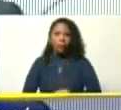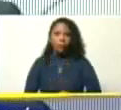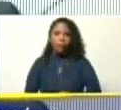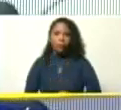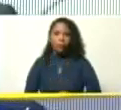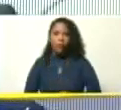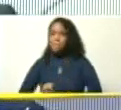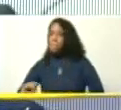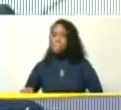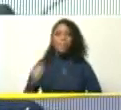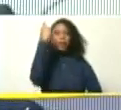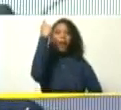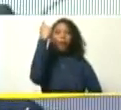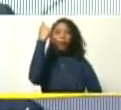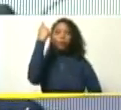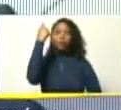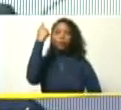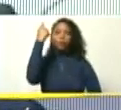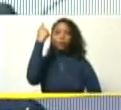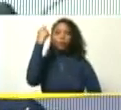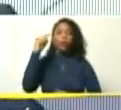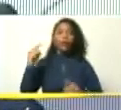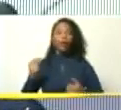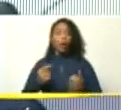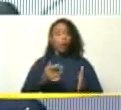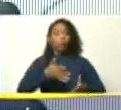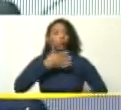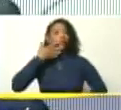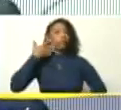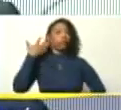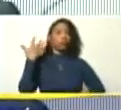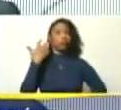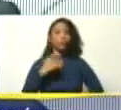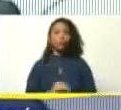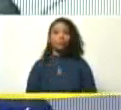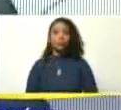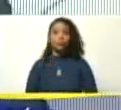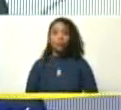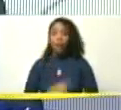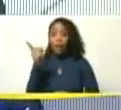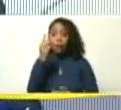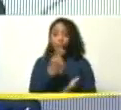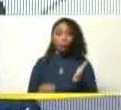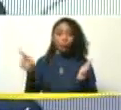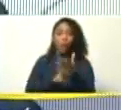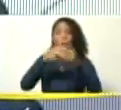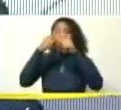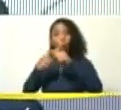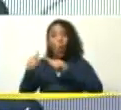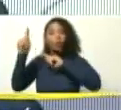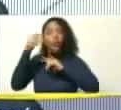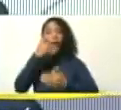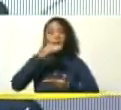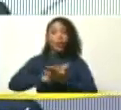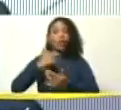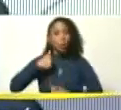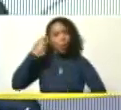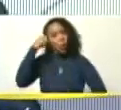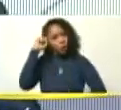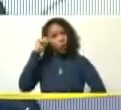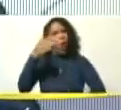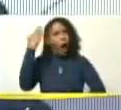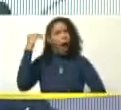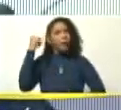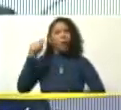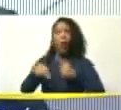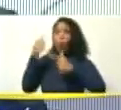está primero que la gloria. ¿No? Eso lo ratificó en otras cartas. Recuerdo una que le escribió Joaquín